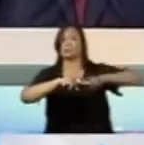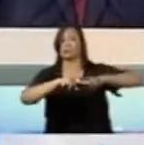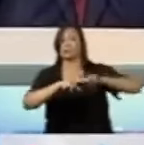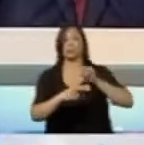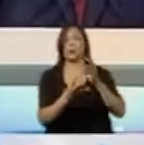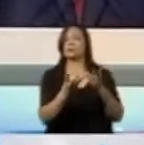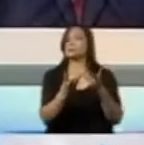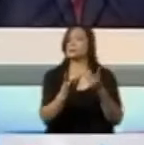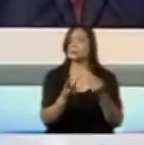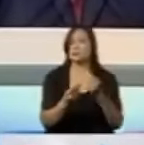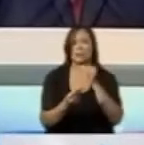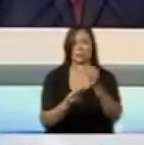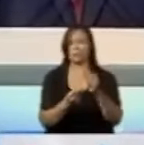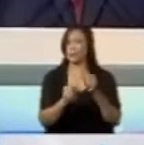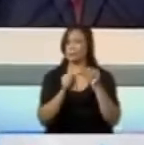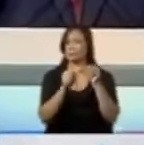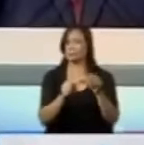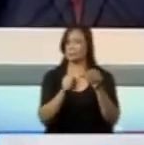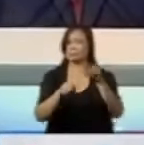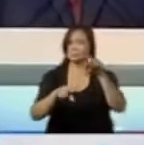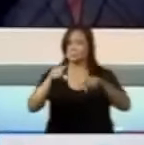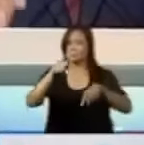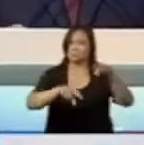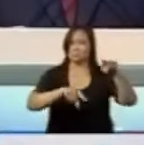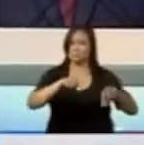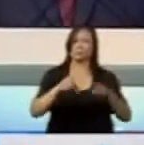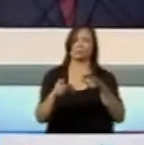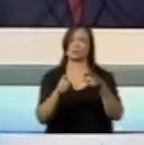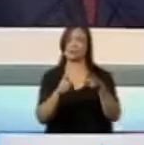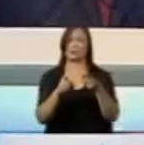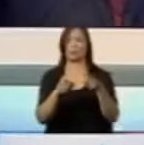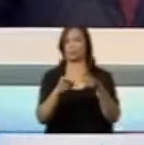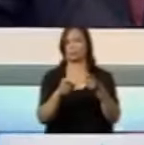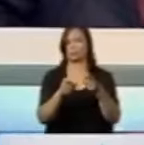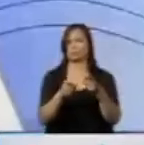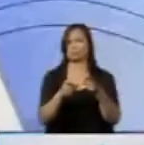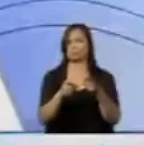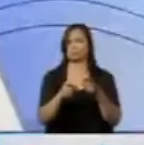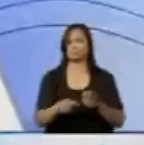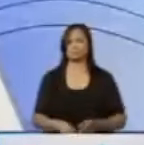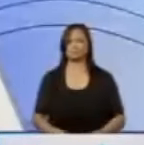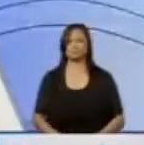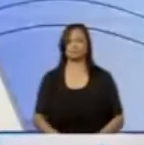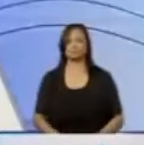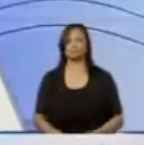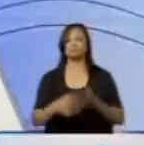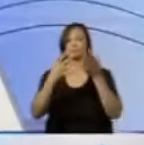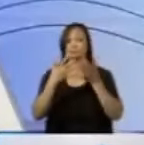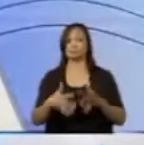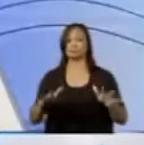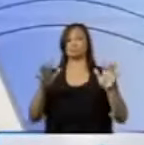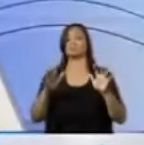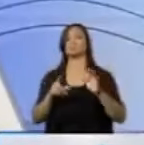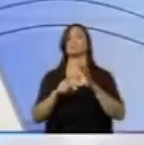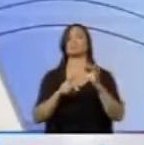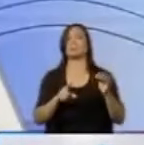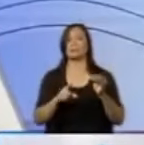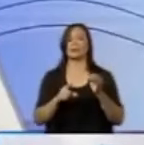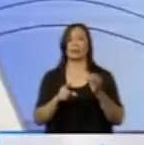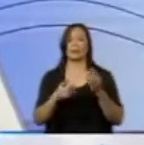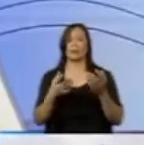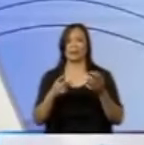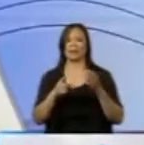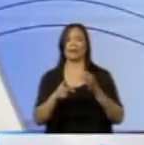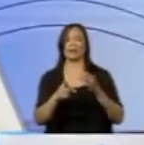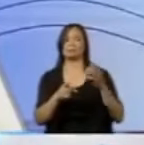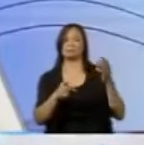no es estadísticamente consistente y por lo tanto ha habido una manipulación. Bien, gracias. Hemos llegado casualmente al